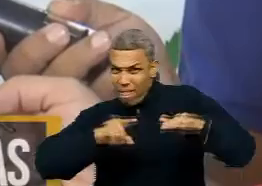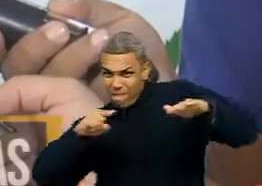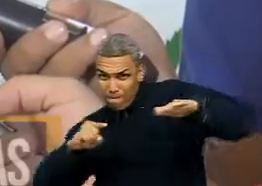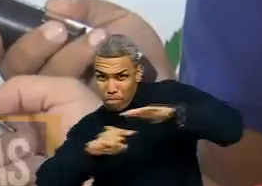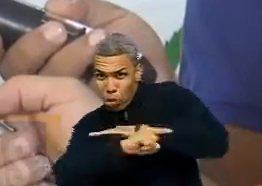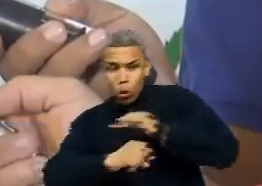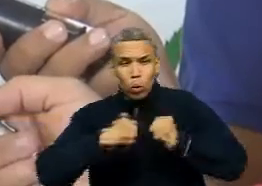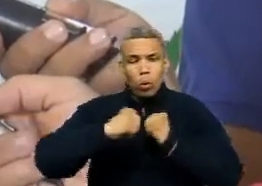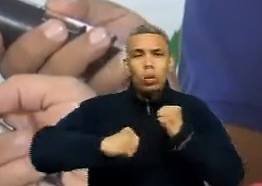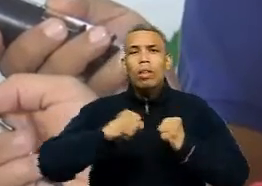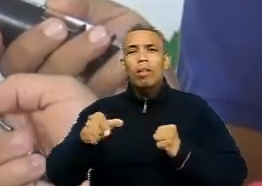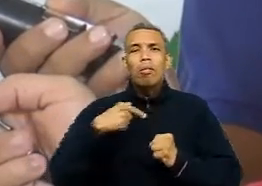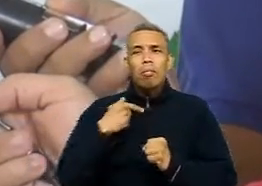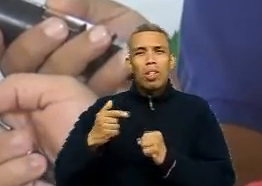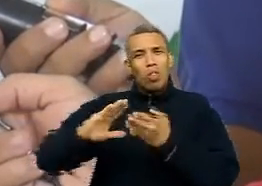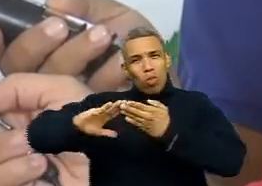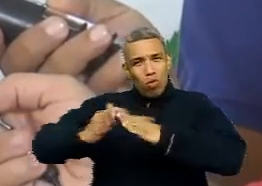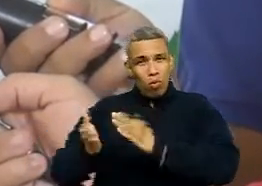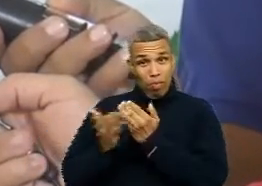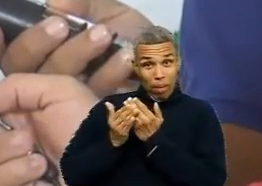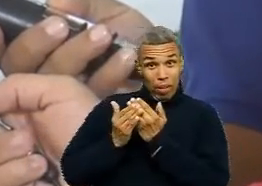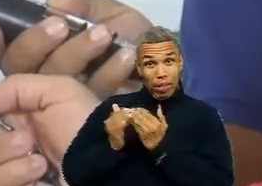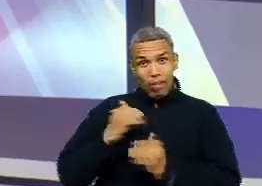ser capturados estos 2 sujetos.